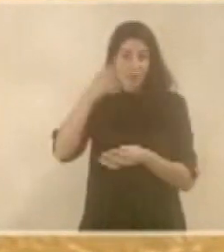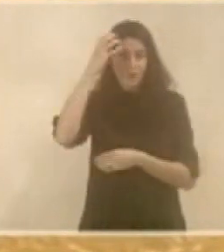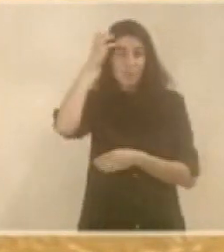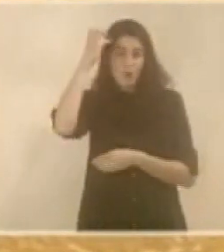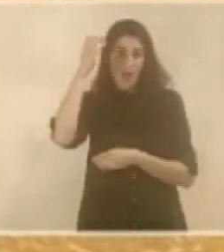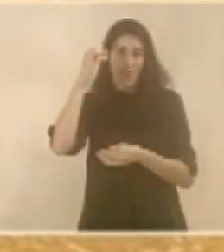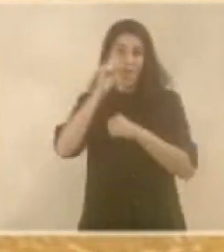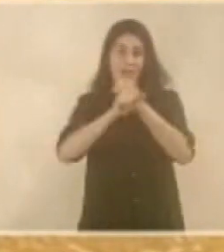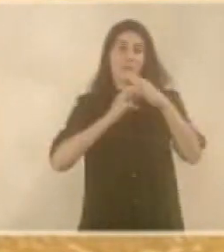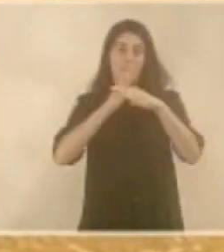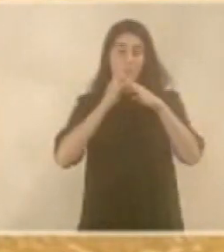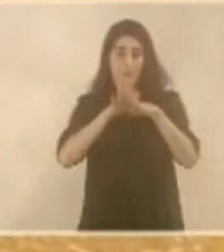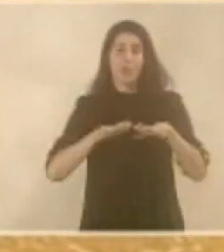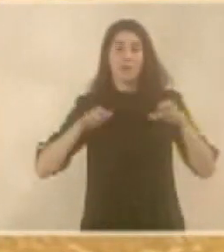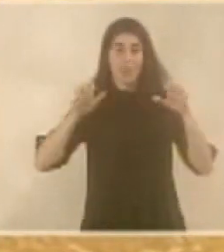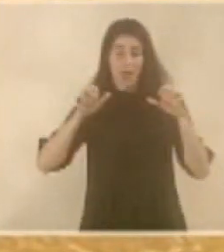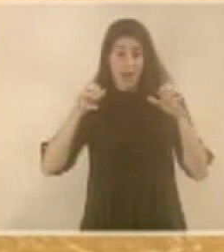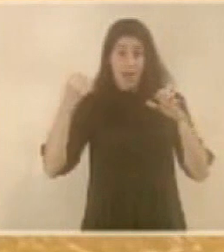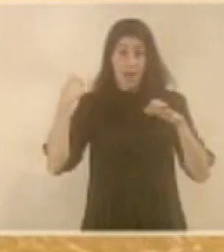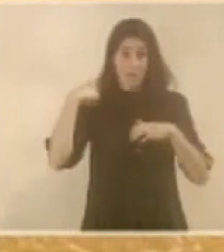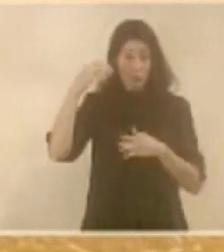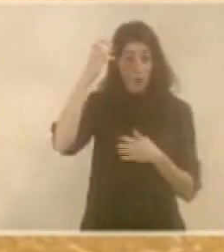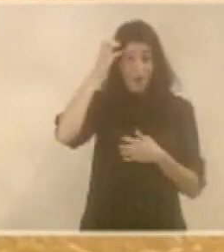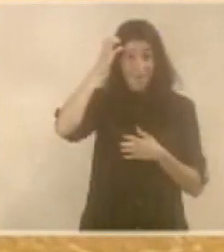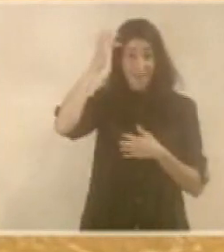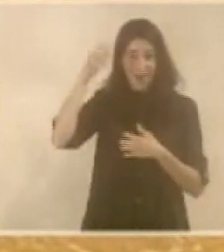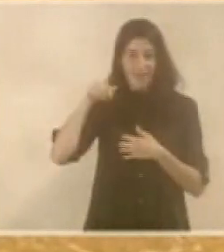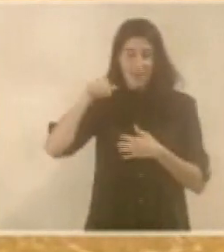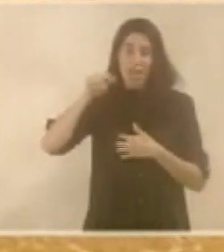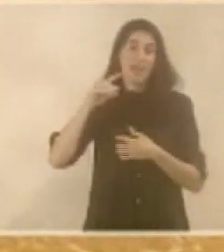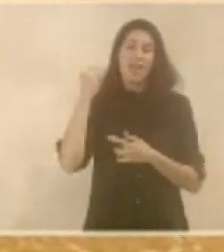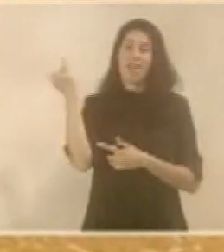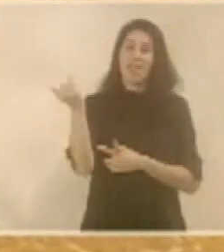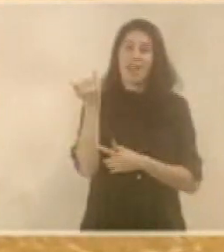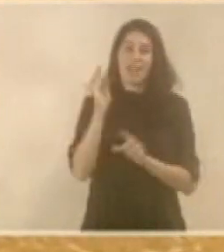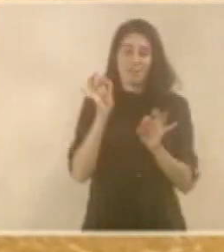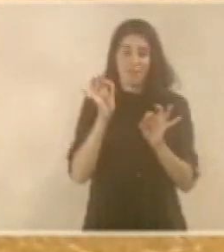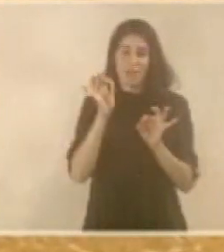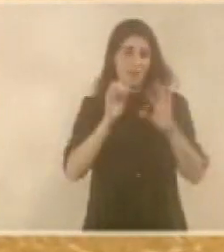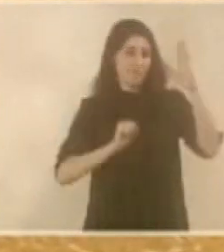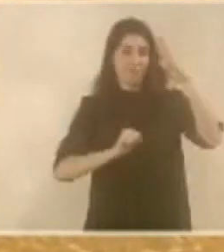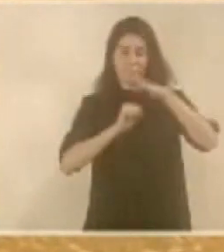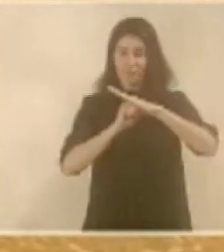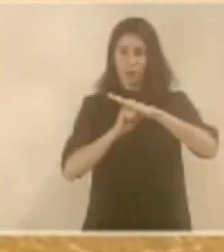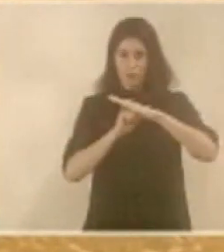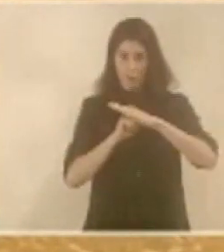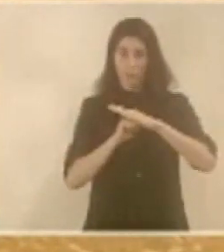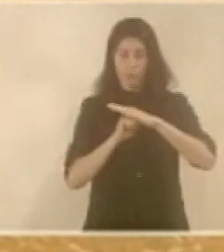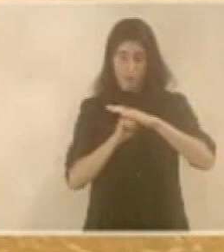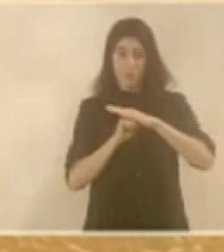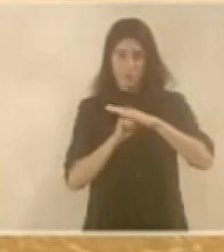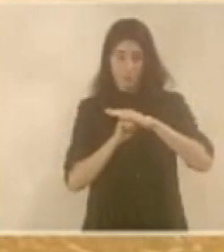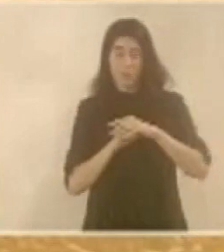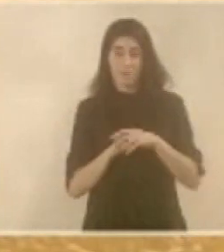Su Majestad el Rey es el jefe del Estado y el mando supremo de las Fuerzas Armadas, unos cometidos limitados por la propia